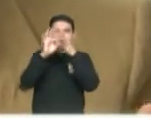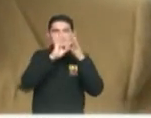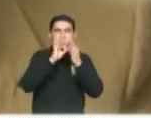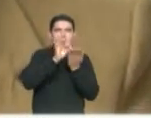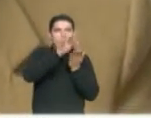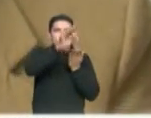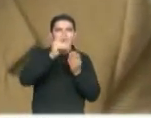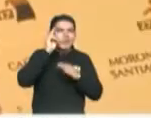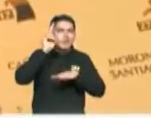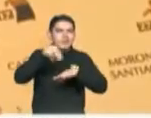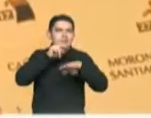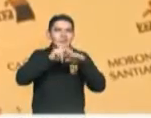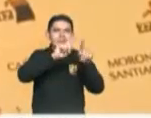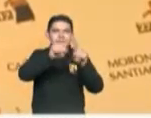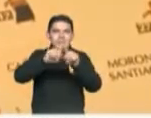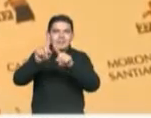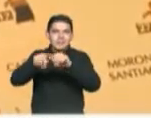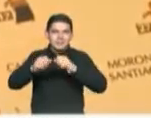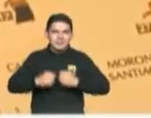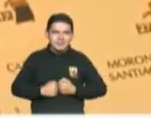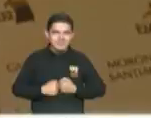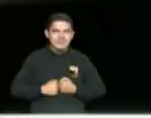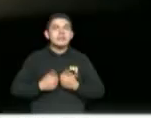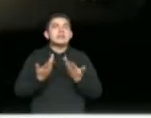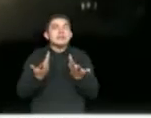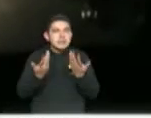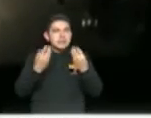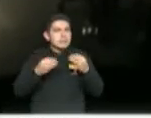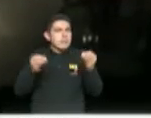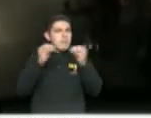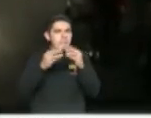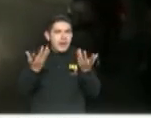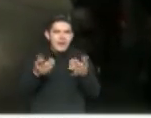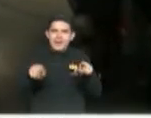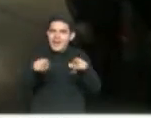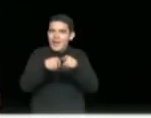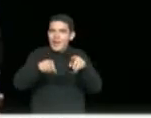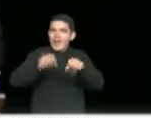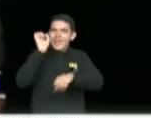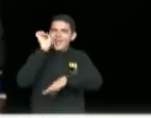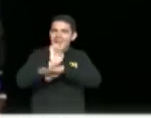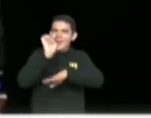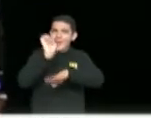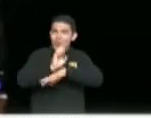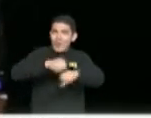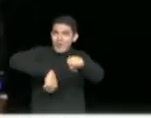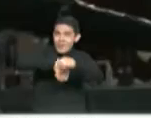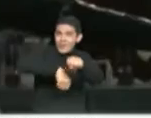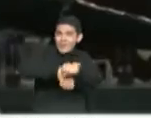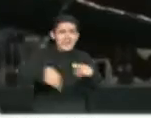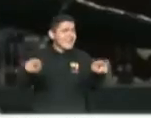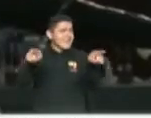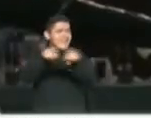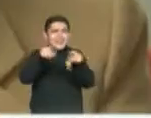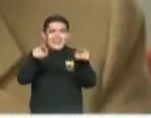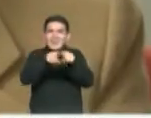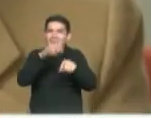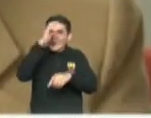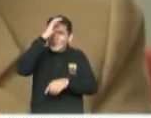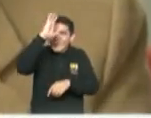nacionalidades porque la plurinacionalidad es como la selección del ecuador todos somos la selección del ecuador